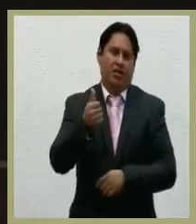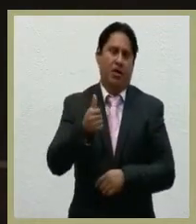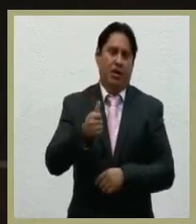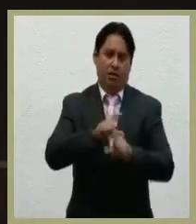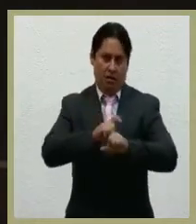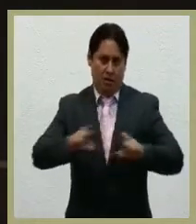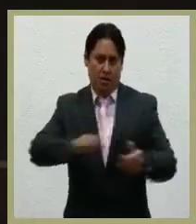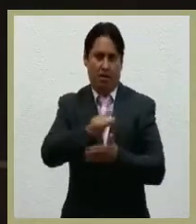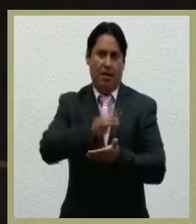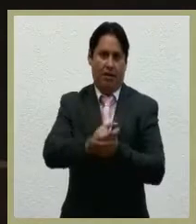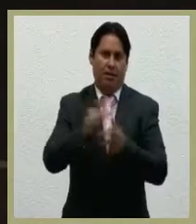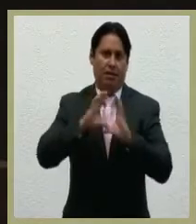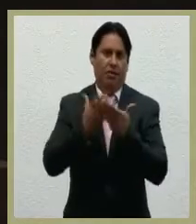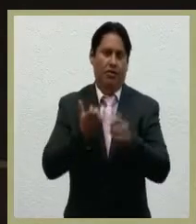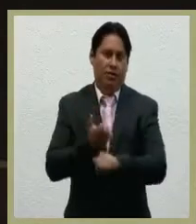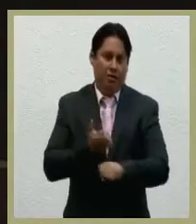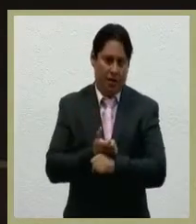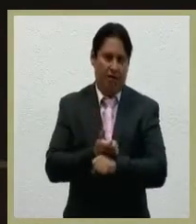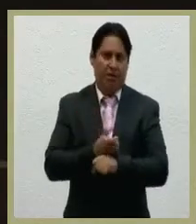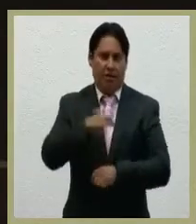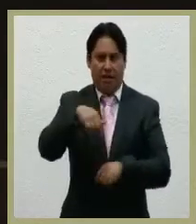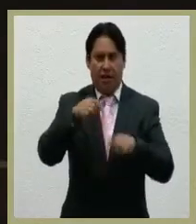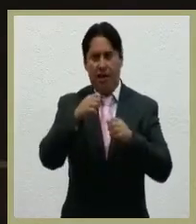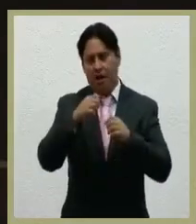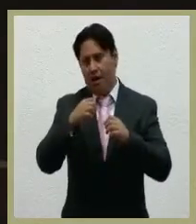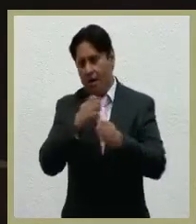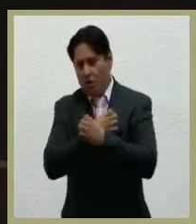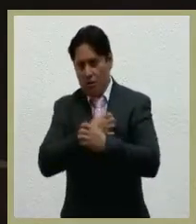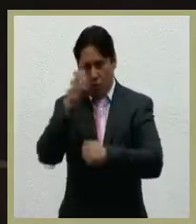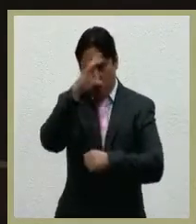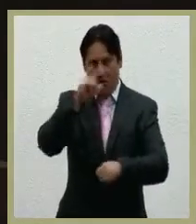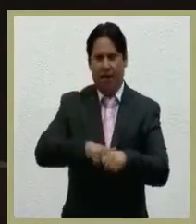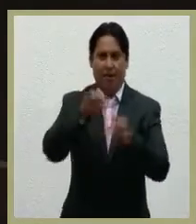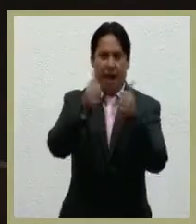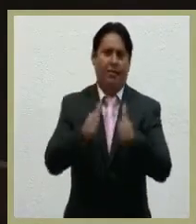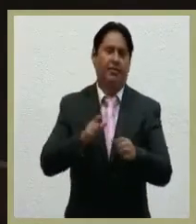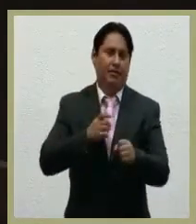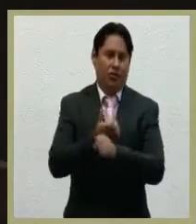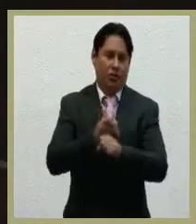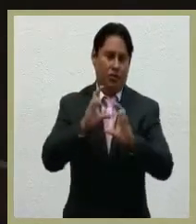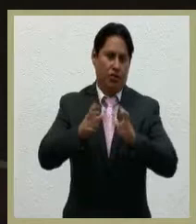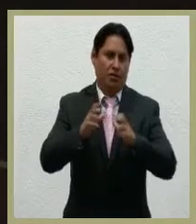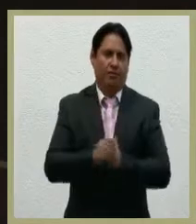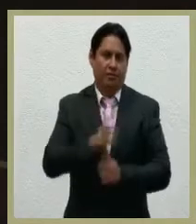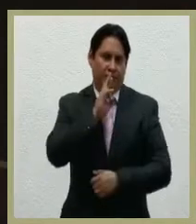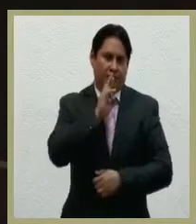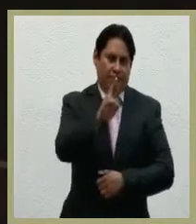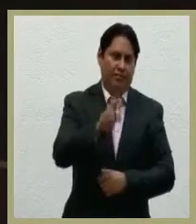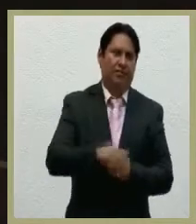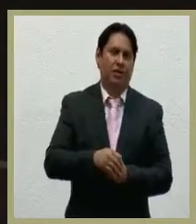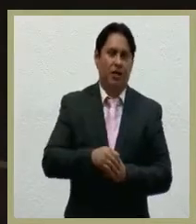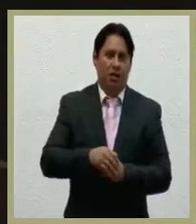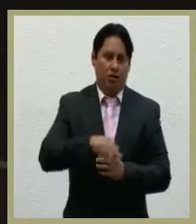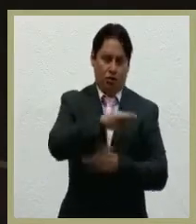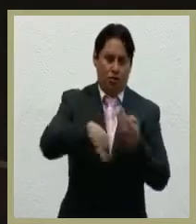4 de la Ley Orgánica del Consejo Estatal para las Culturas y las Artes de Chiapas. Así lo resolvieron y dictaminaron por unanimidad